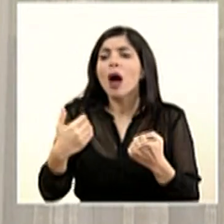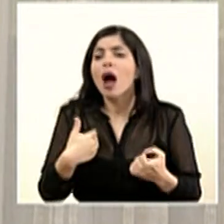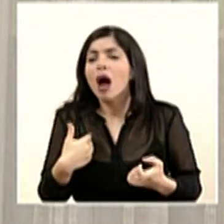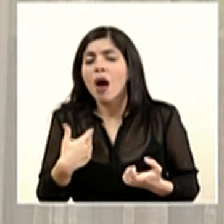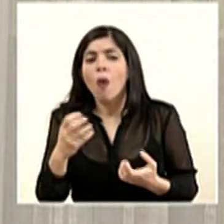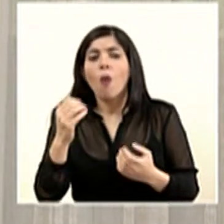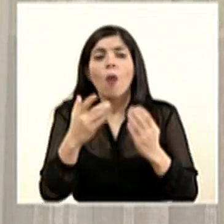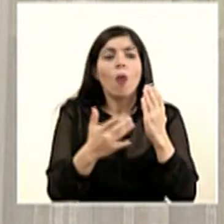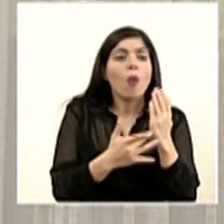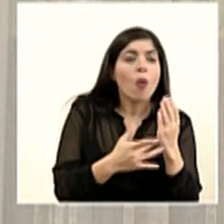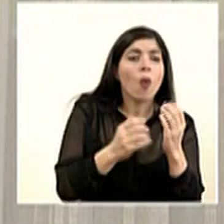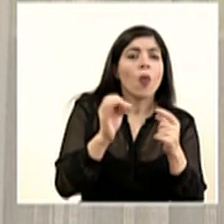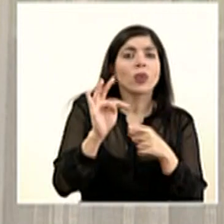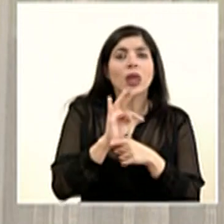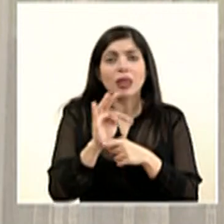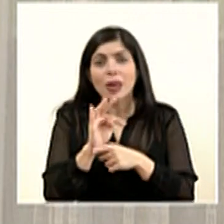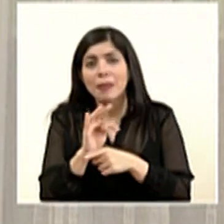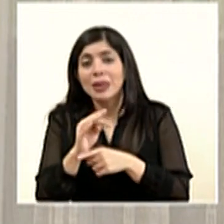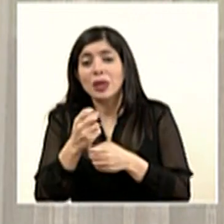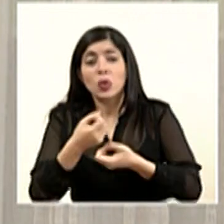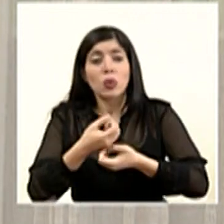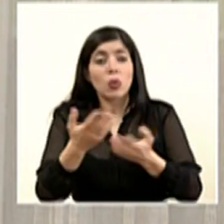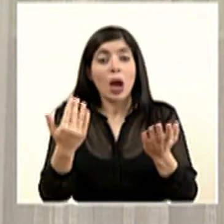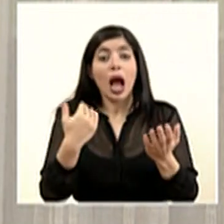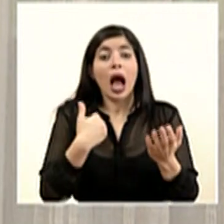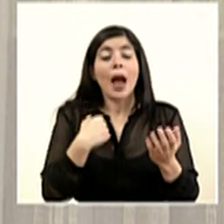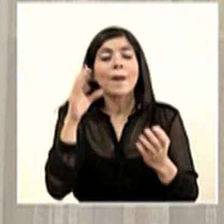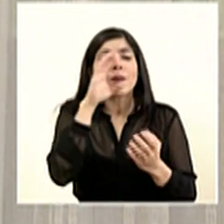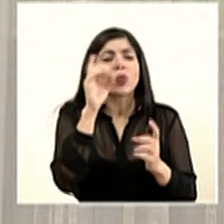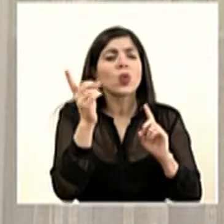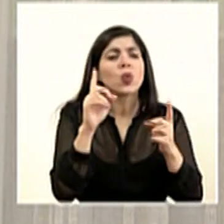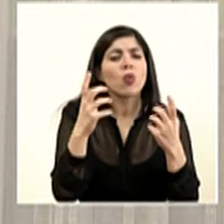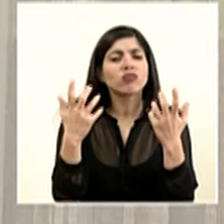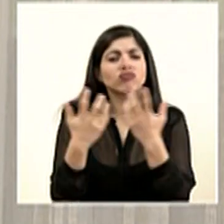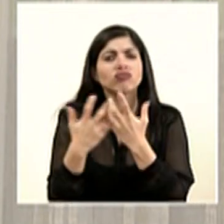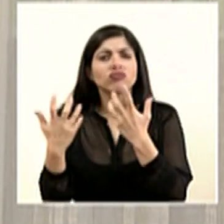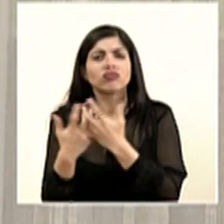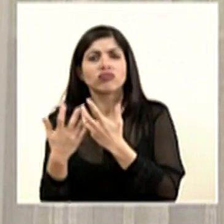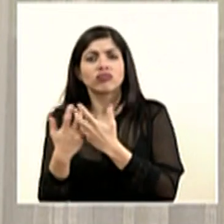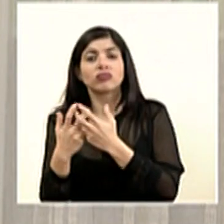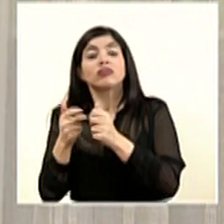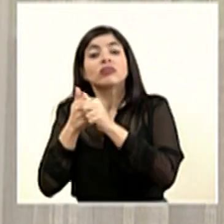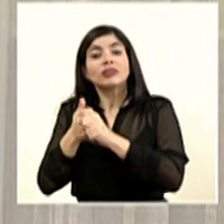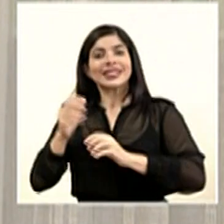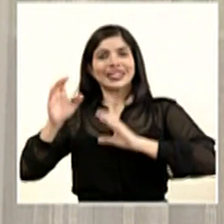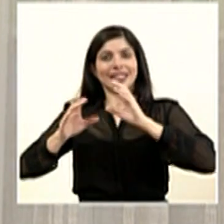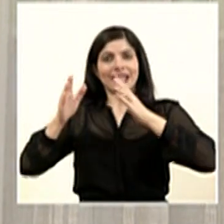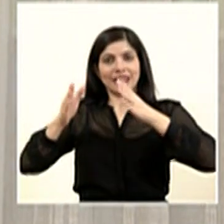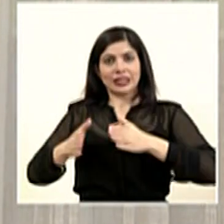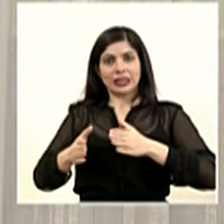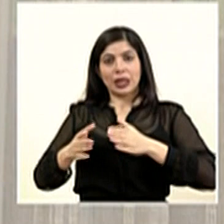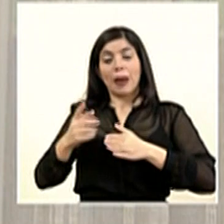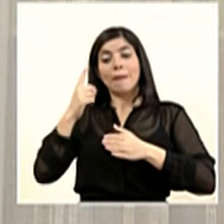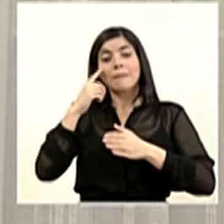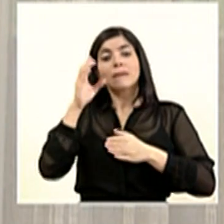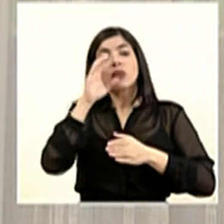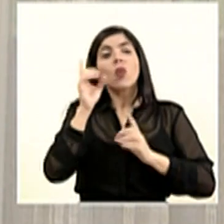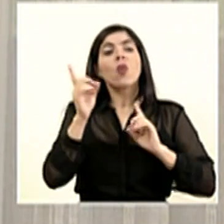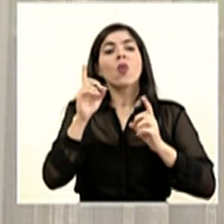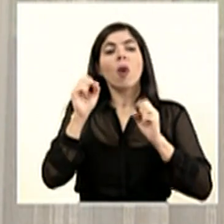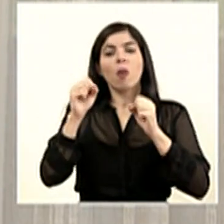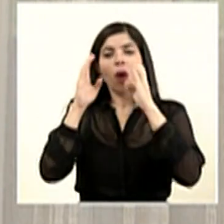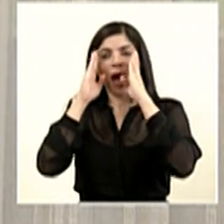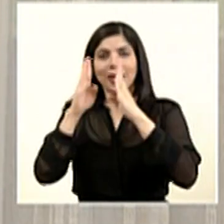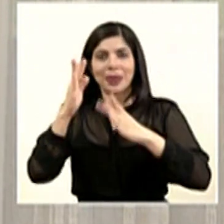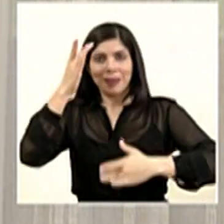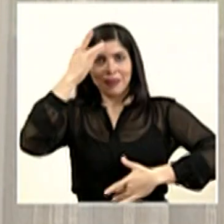o tecnologías o tratamientos que sean más apropiados de acuerdo a la evidencia científica para abordar los pacientes con